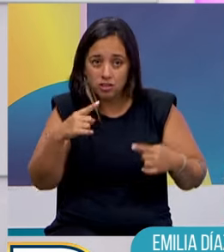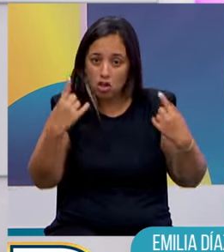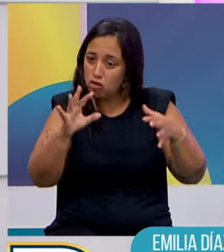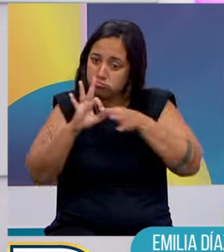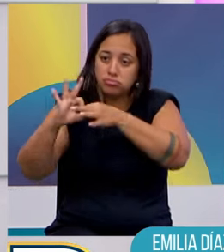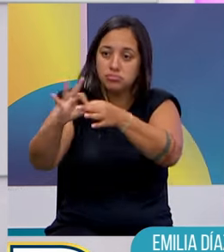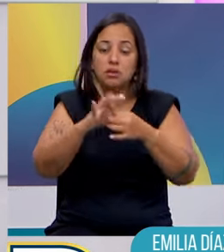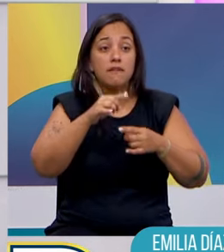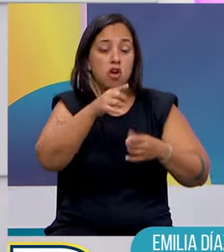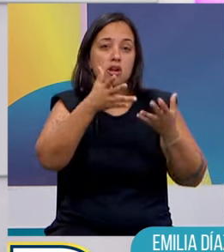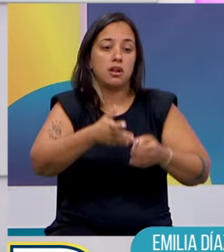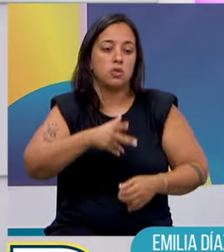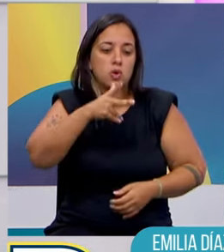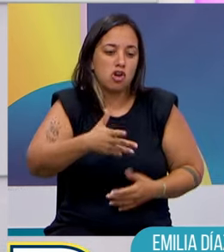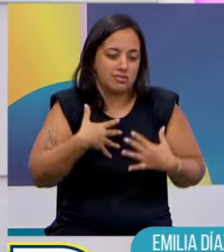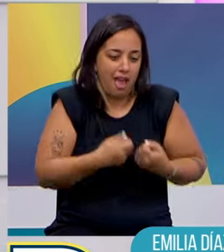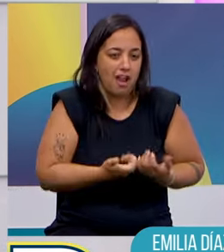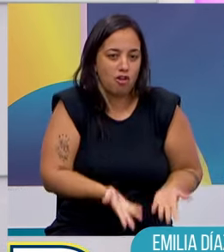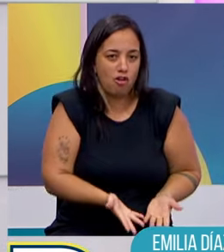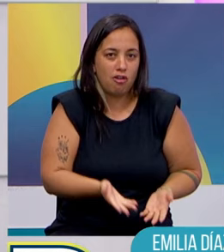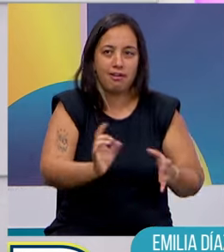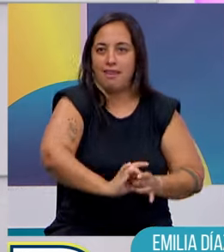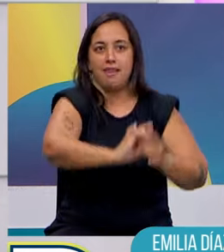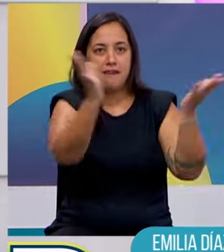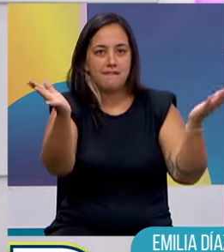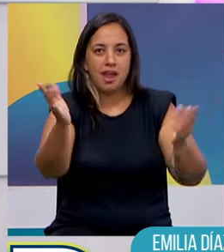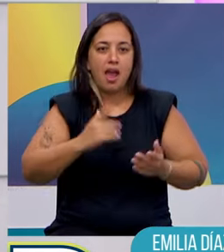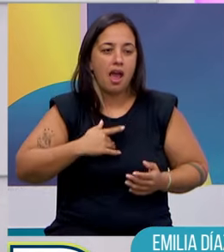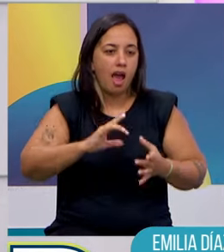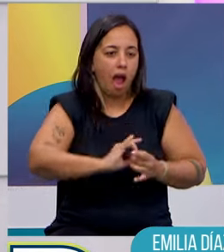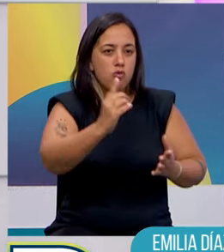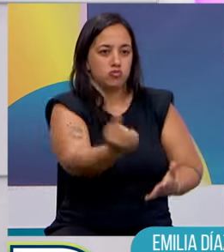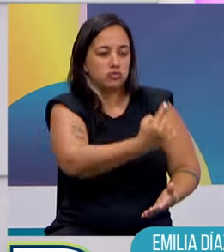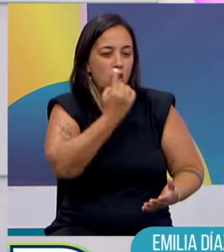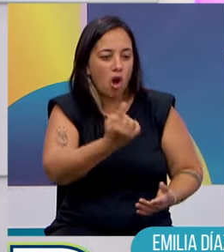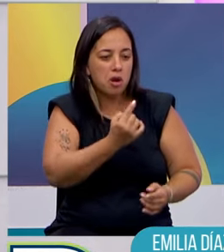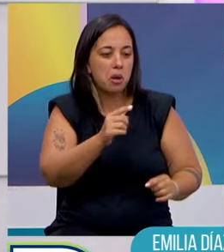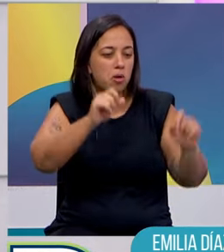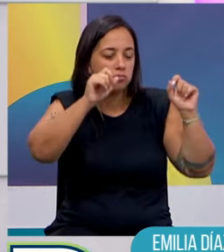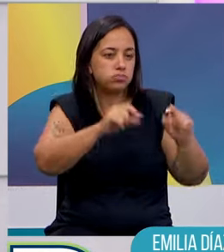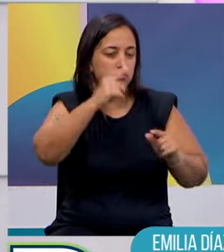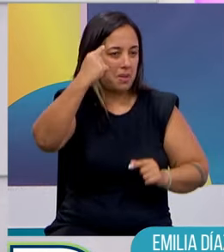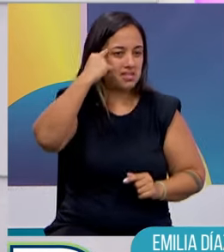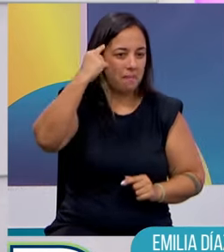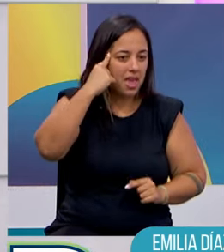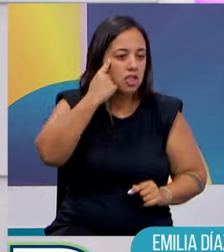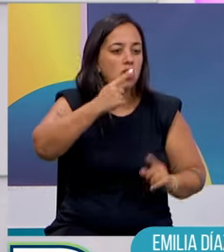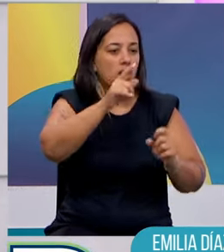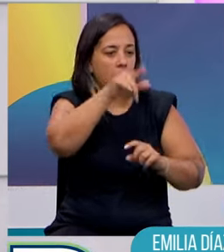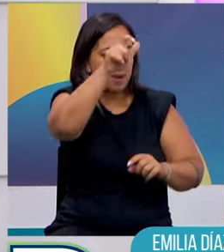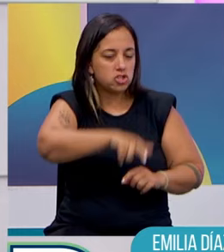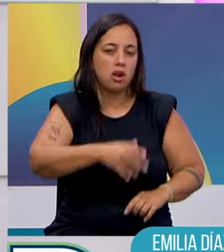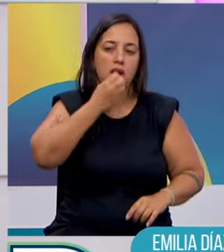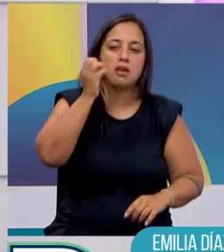Vos querés que tus hijos sean sanos. Claro. Que sean libres, autónomos, que puedan pensar por sí mismos. Que sean personas críticas, que no se